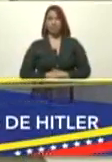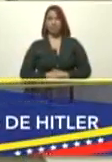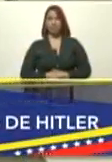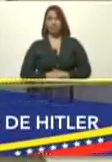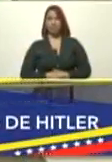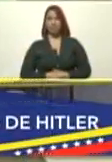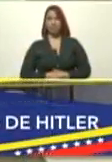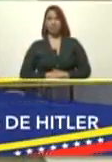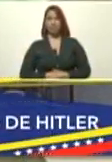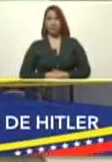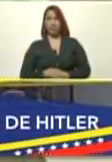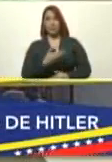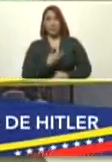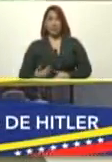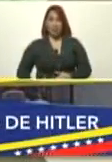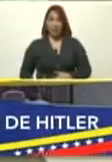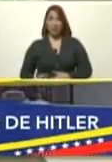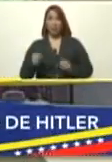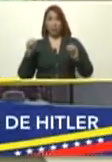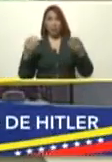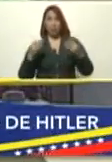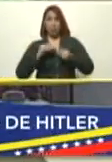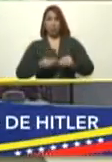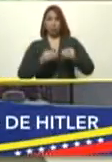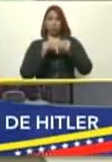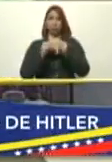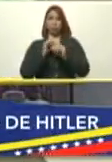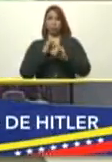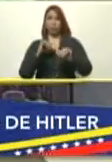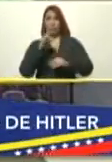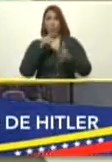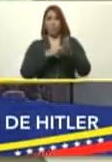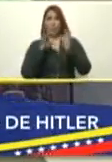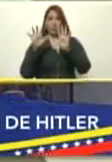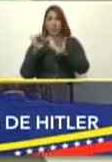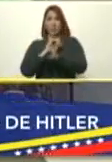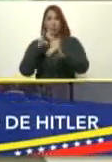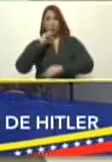Putin ha logrado recuperar en una década, ya para el 2010, Rusia